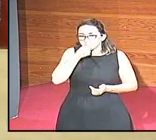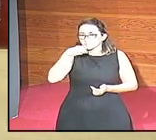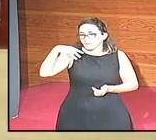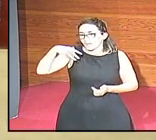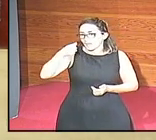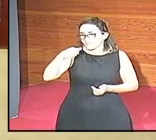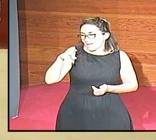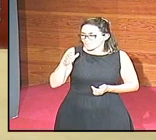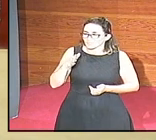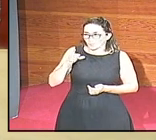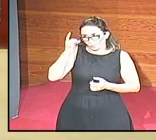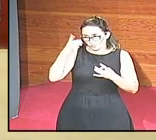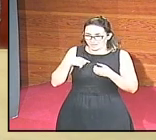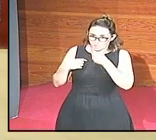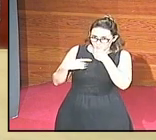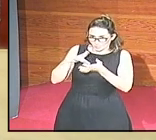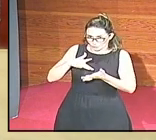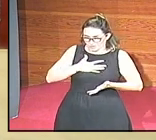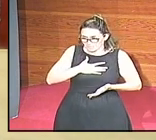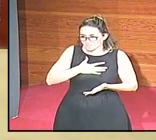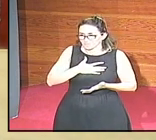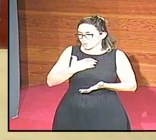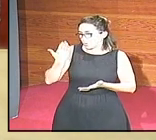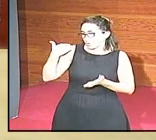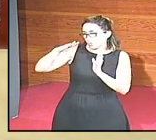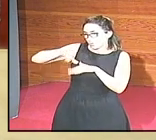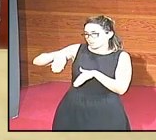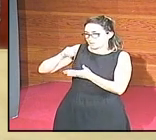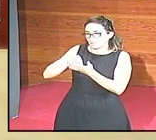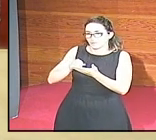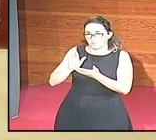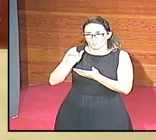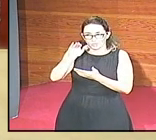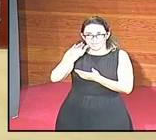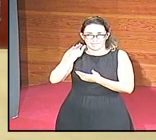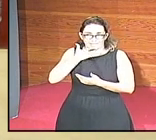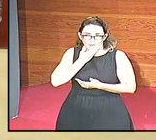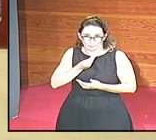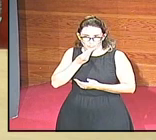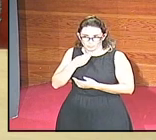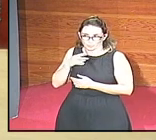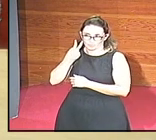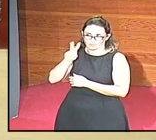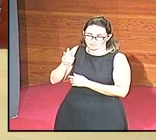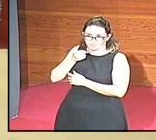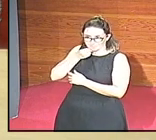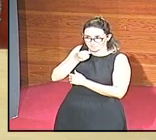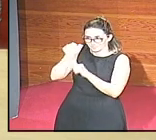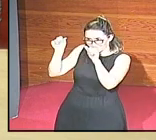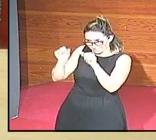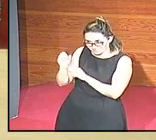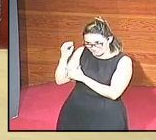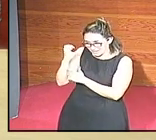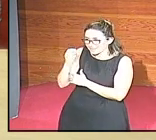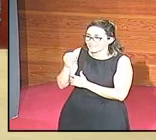de escucharte otra vez. La última vez fue en Montehermoso. Me gustan mucho tus fotografías y el que estés a pie de